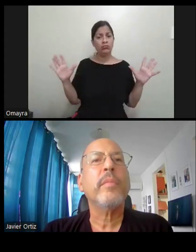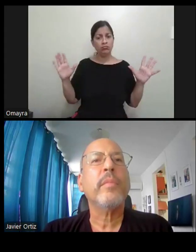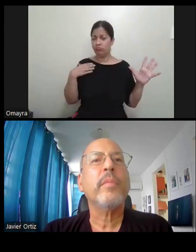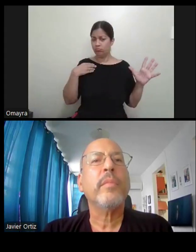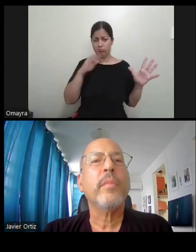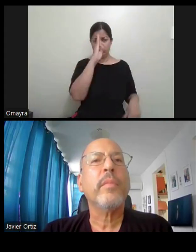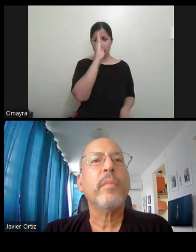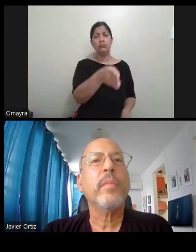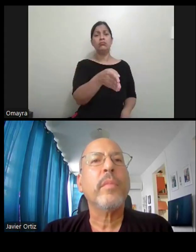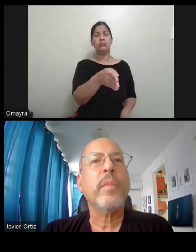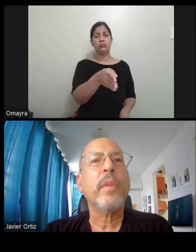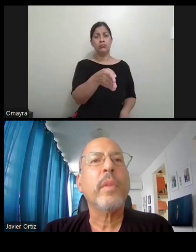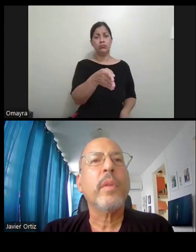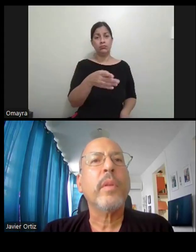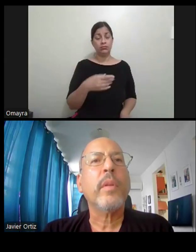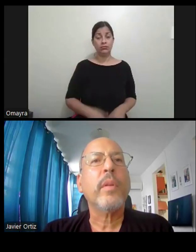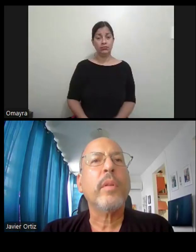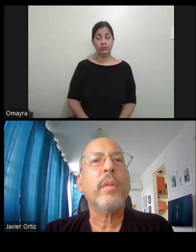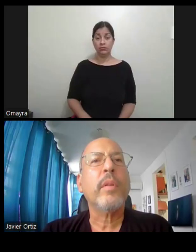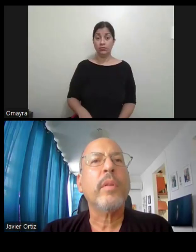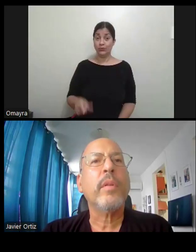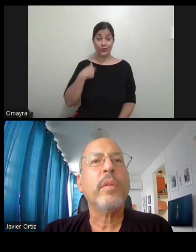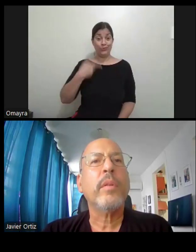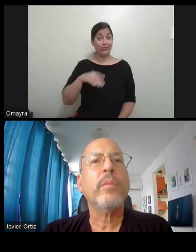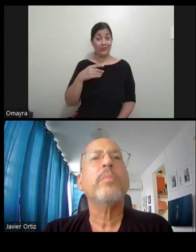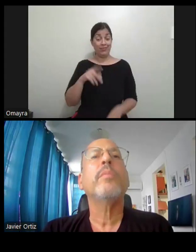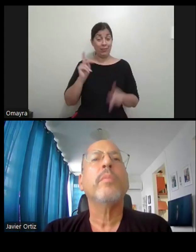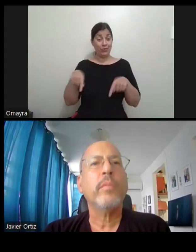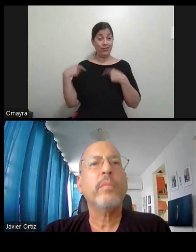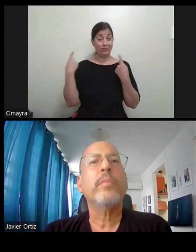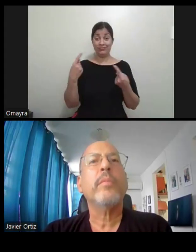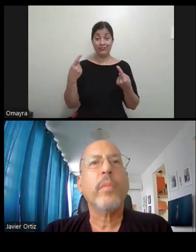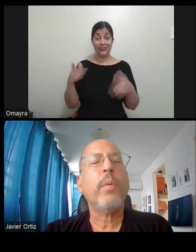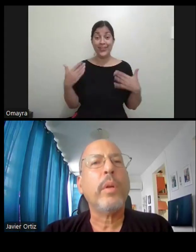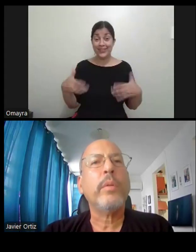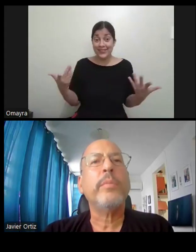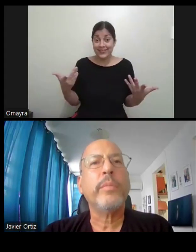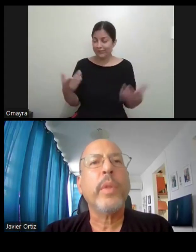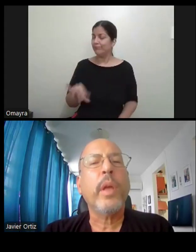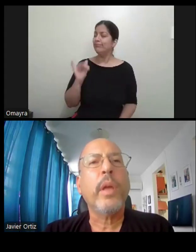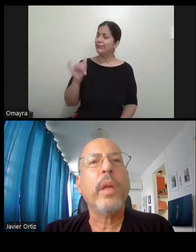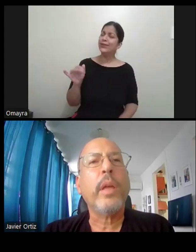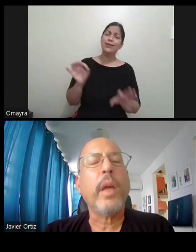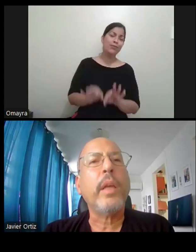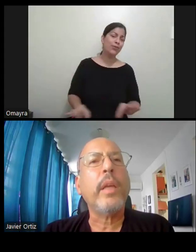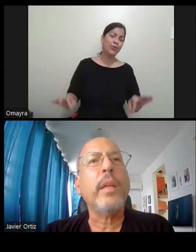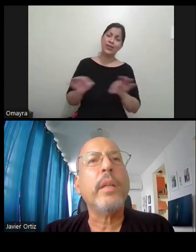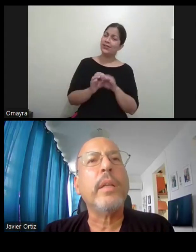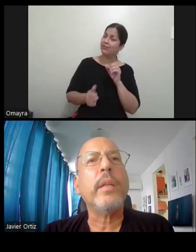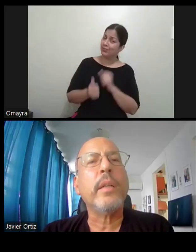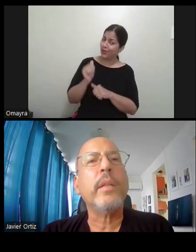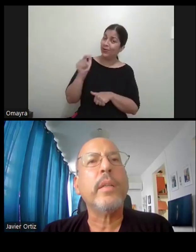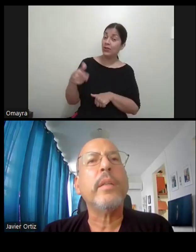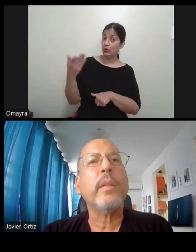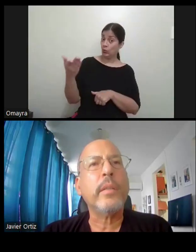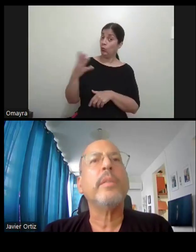ahí y he sido una persona feliz. Eso es lo más importante también. Eres feliz y te